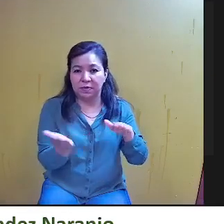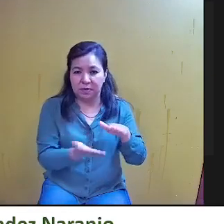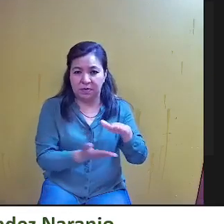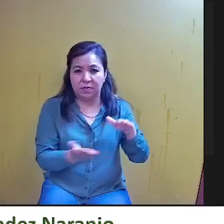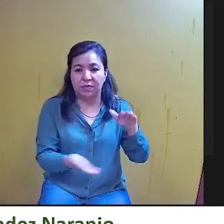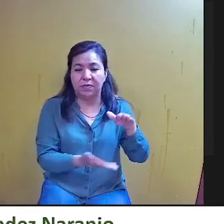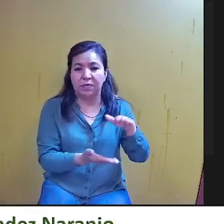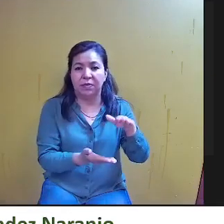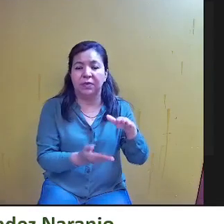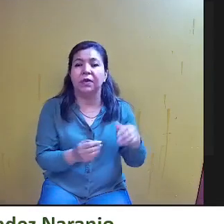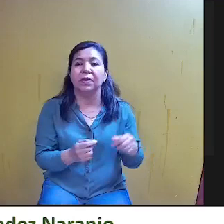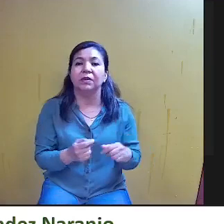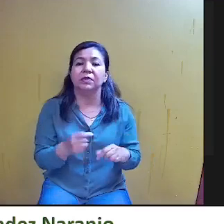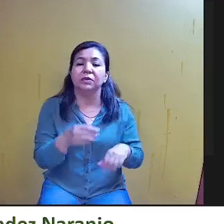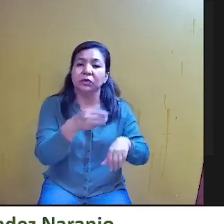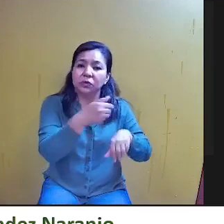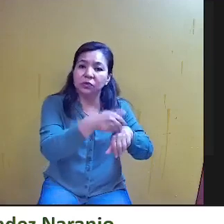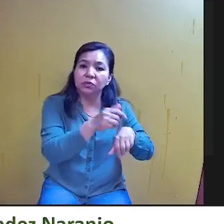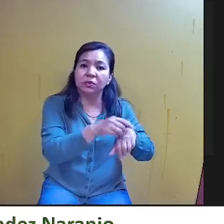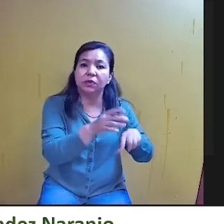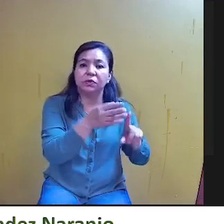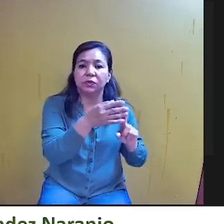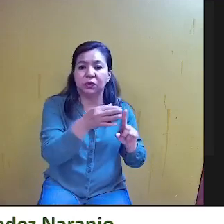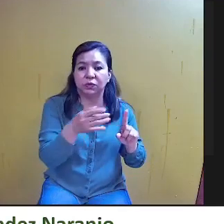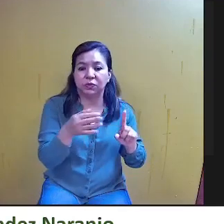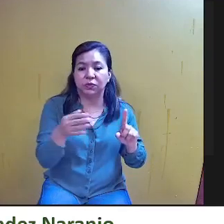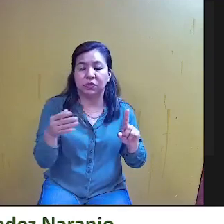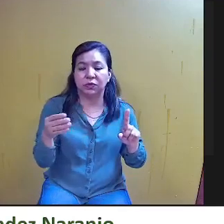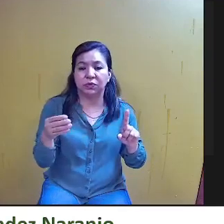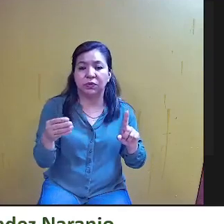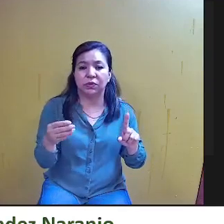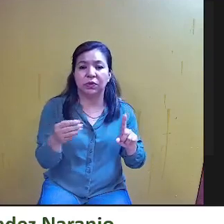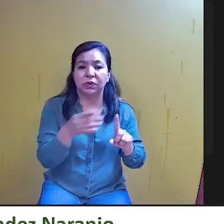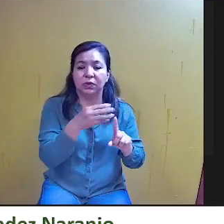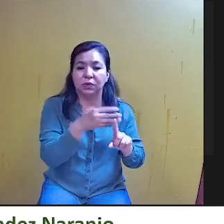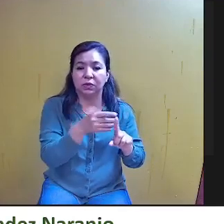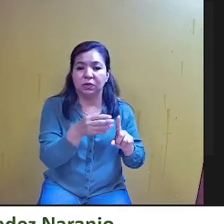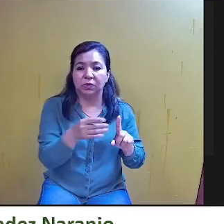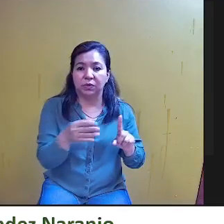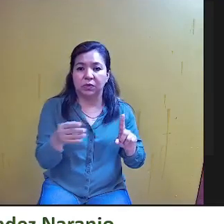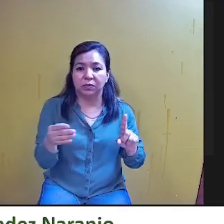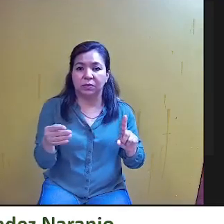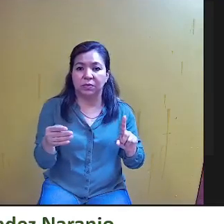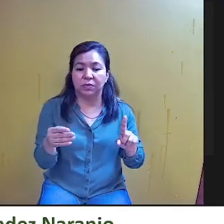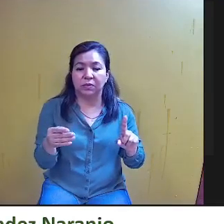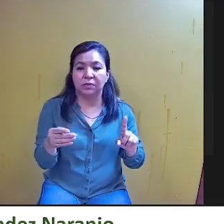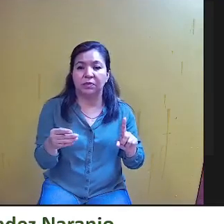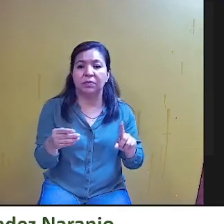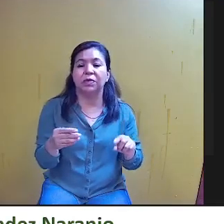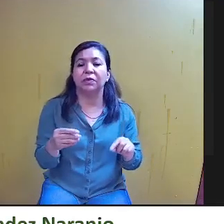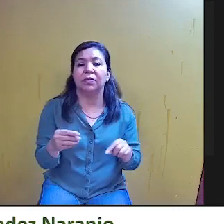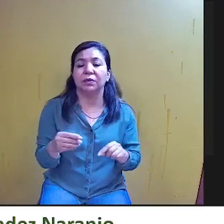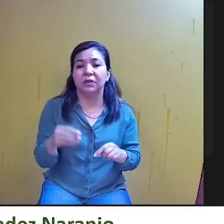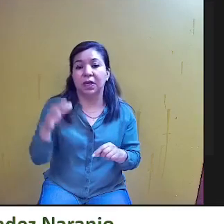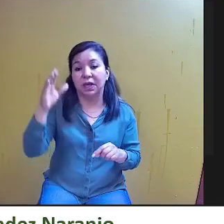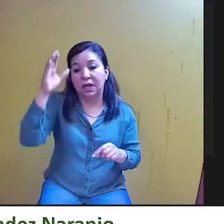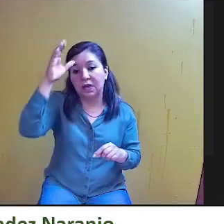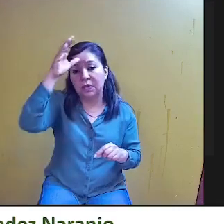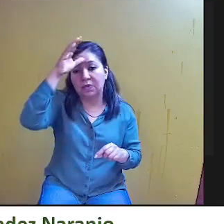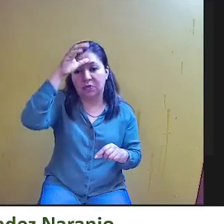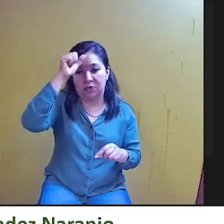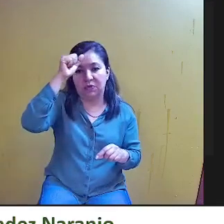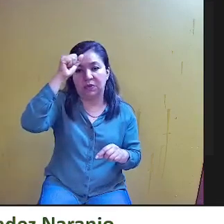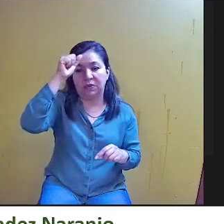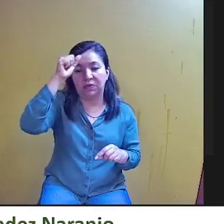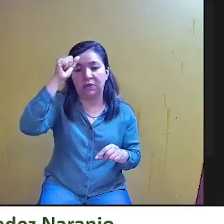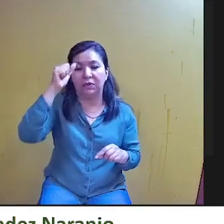diagonal 2023, GEC 78, RAP 21, se revoca parcialmente el acuerdo combatido para los